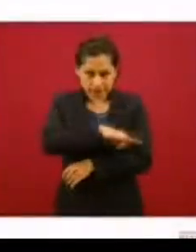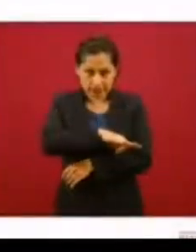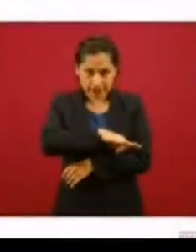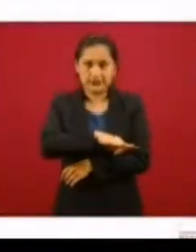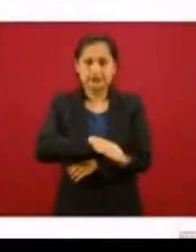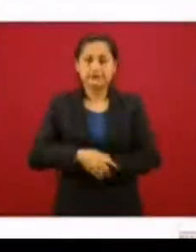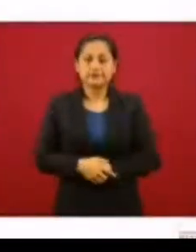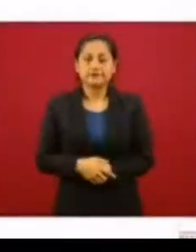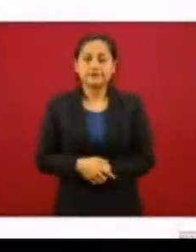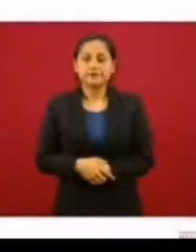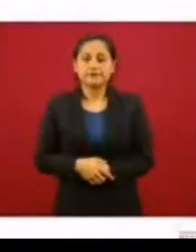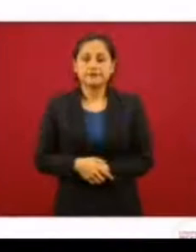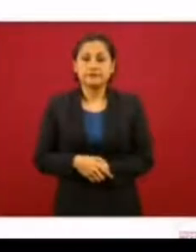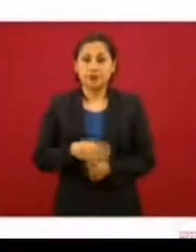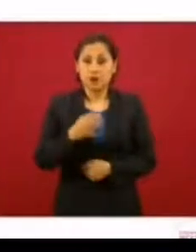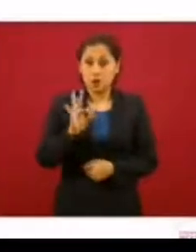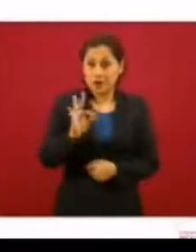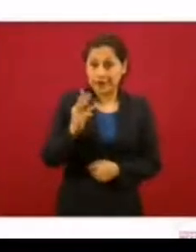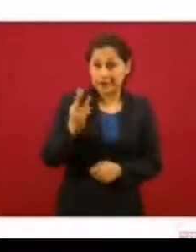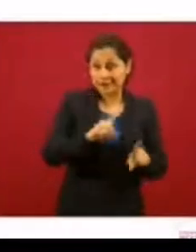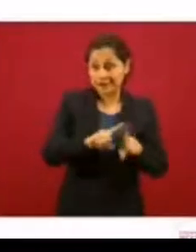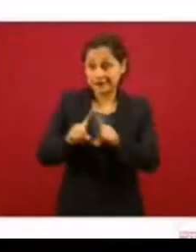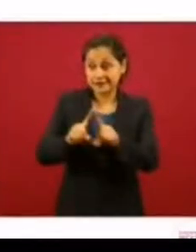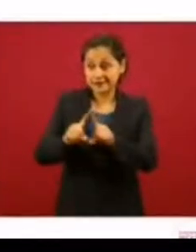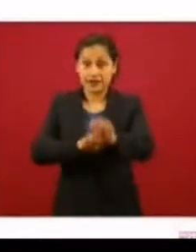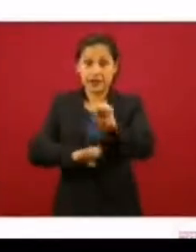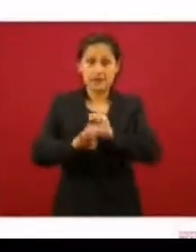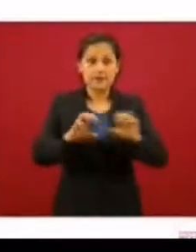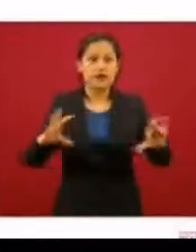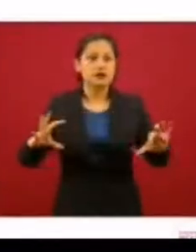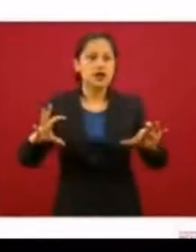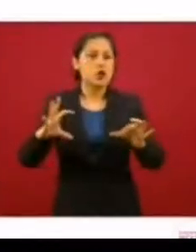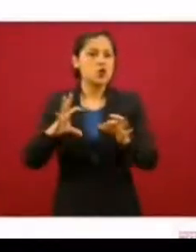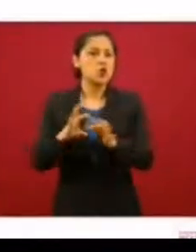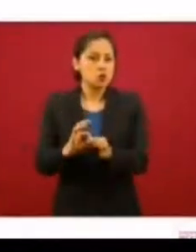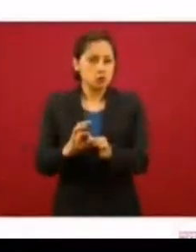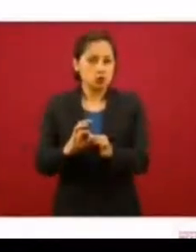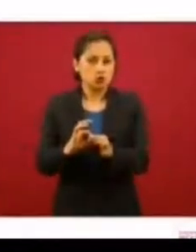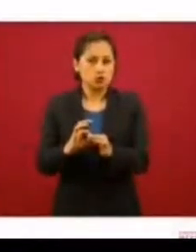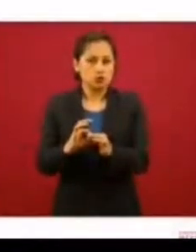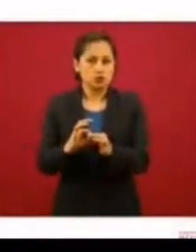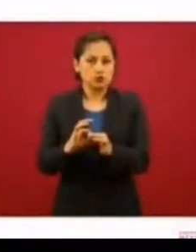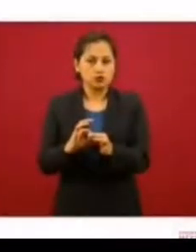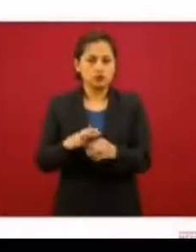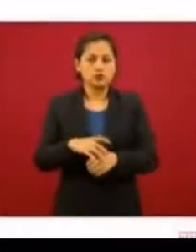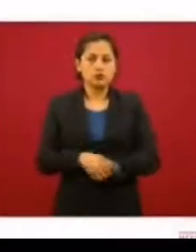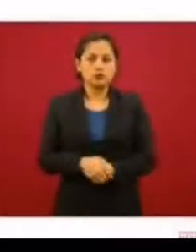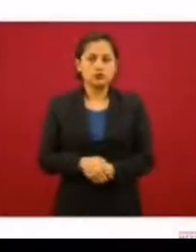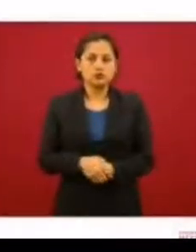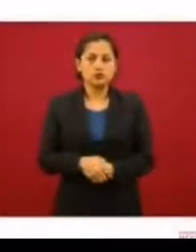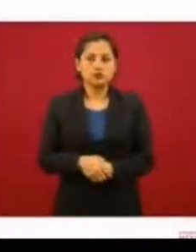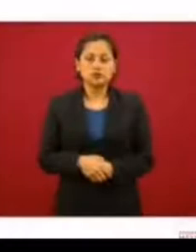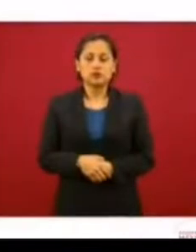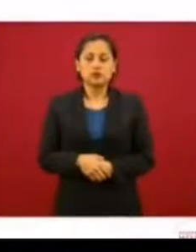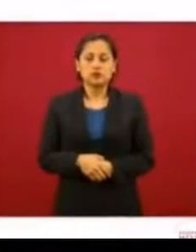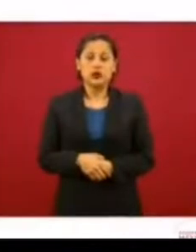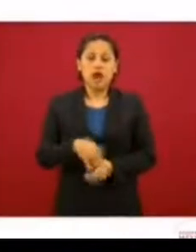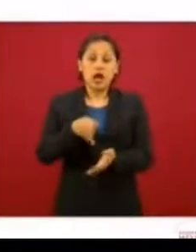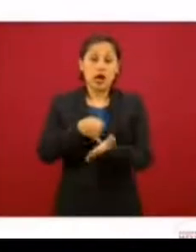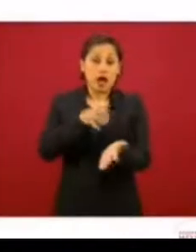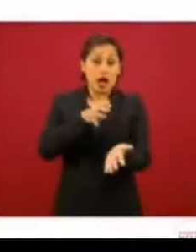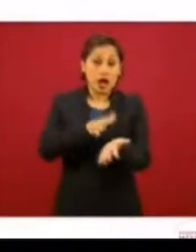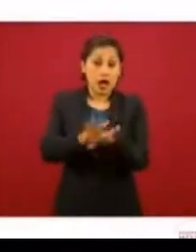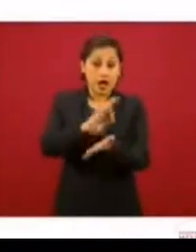relacionadas nos dudas sólo empresas fachadas que tienen puras venden facturas de operaciones simuladas